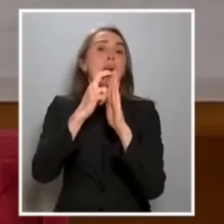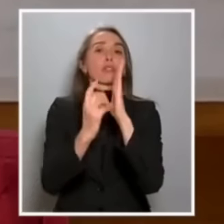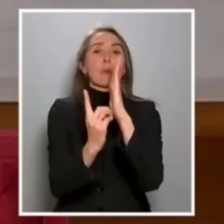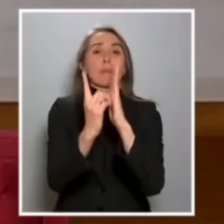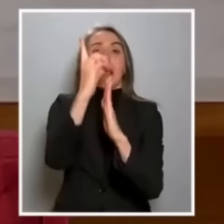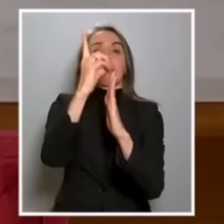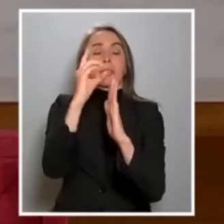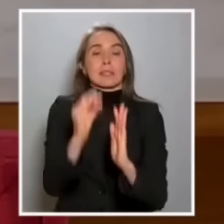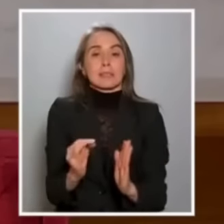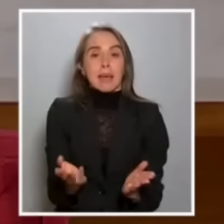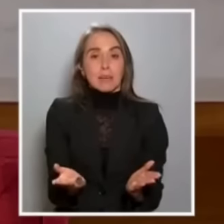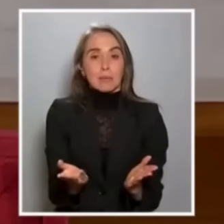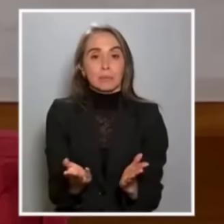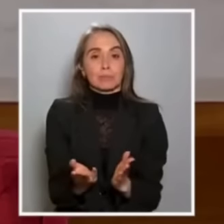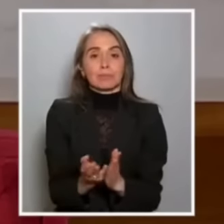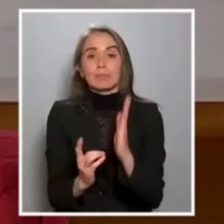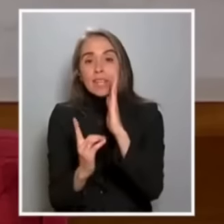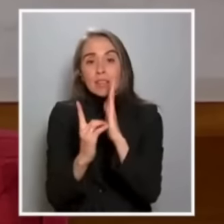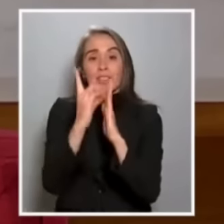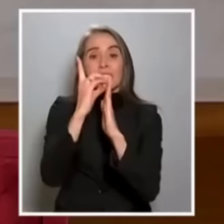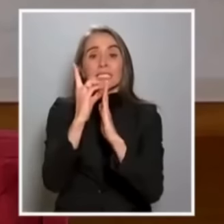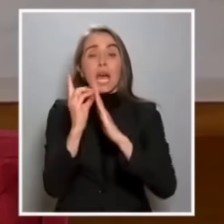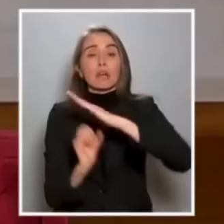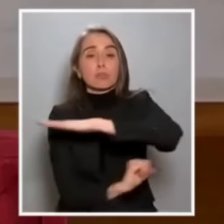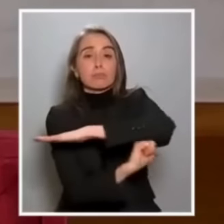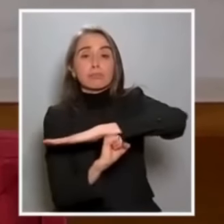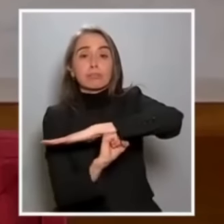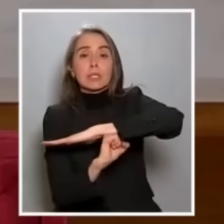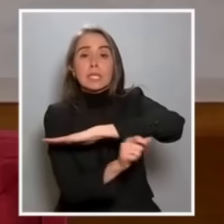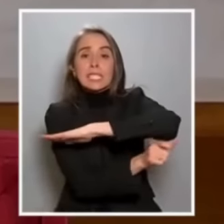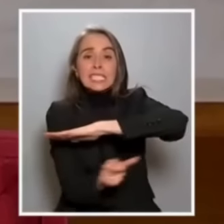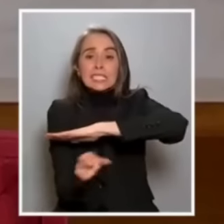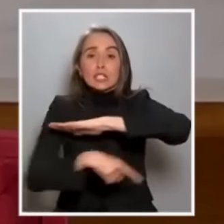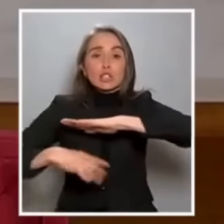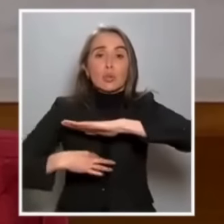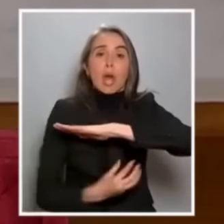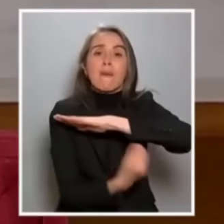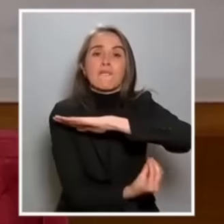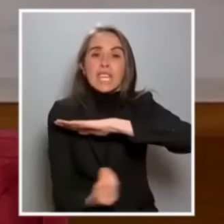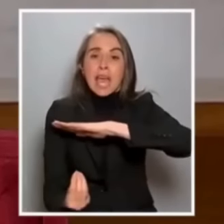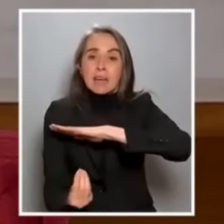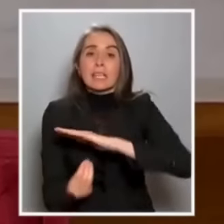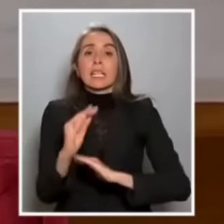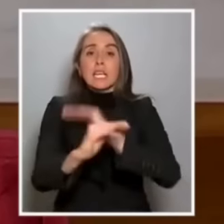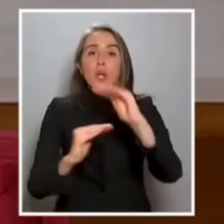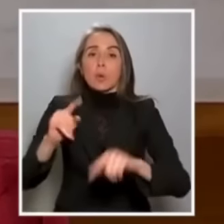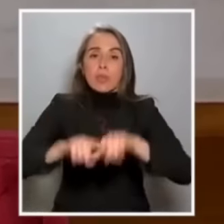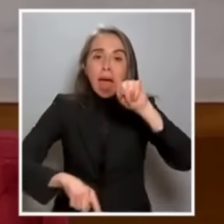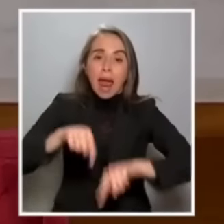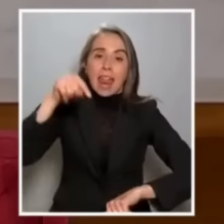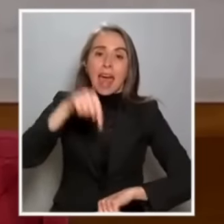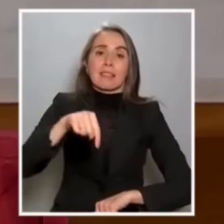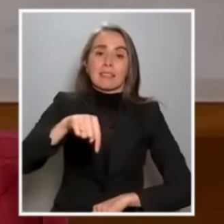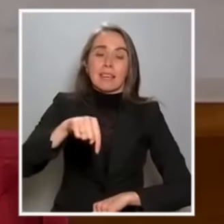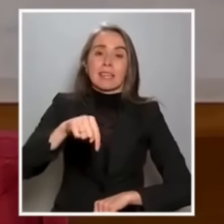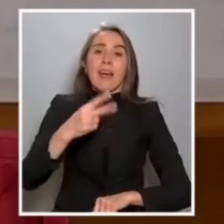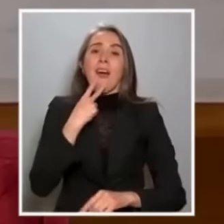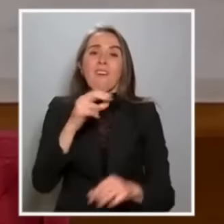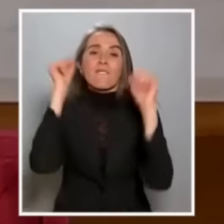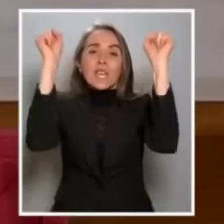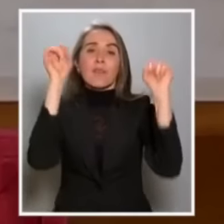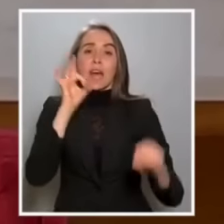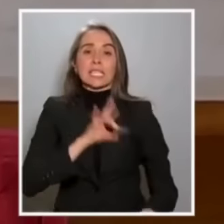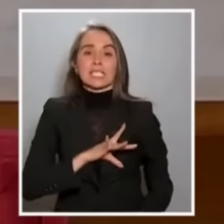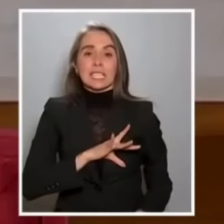desarrollo. Un desarrollo basado en el bienestar de nuestro pueblo y en el cuidado de nuestra tierra. ¡Que viva